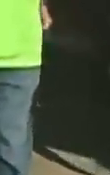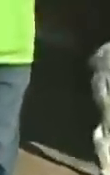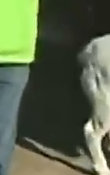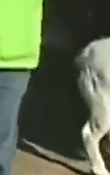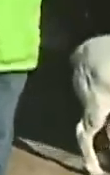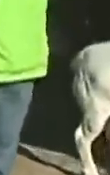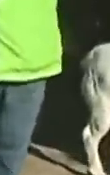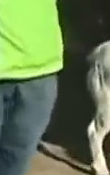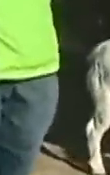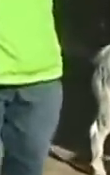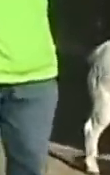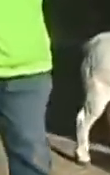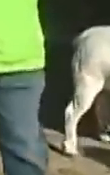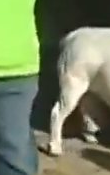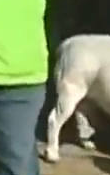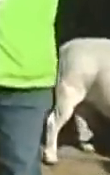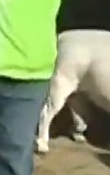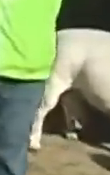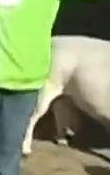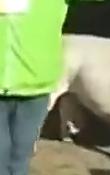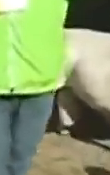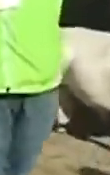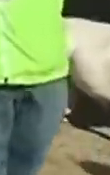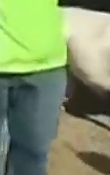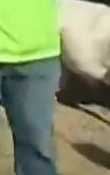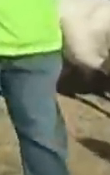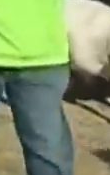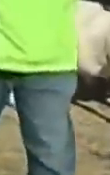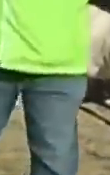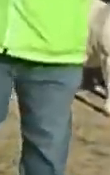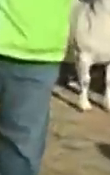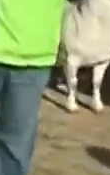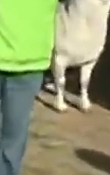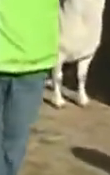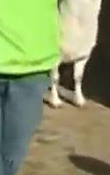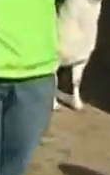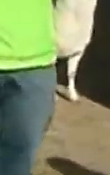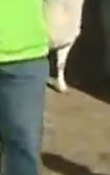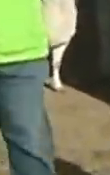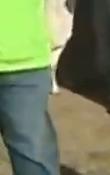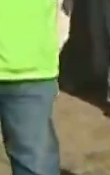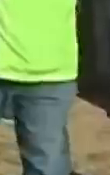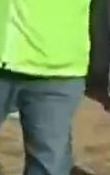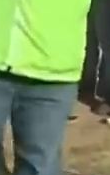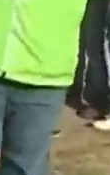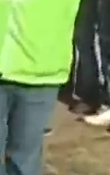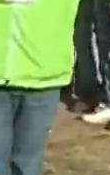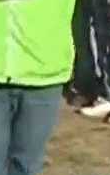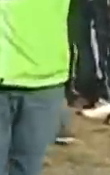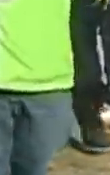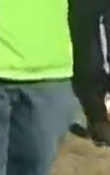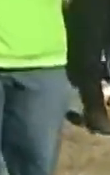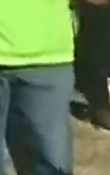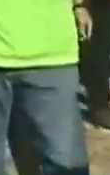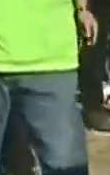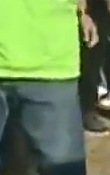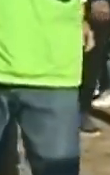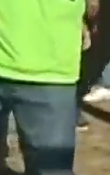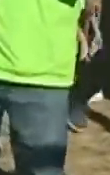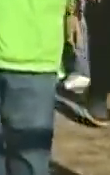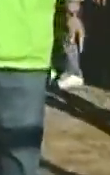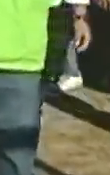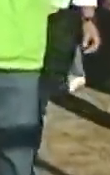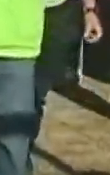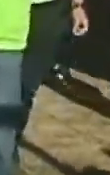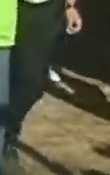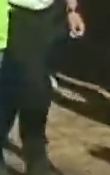más de 600 animales que están acá para exhibición. Y no solo exhibición, señor presidente, sino que estamos demostrando